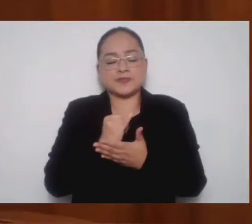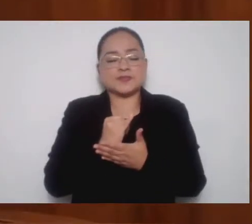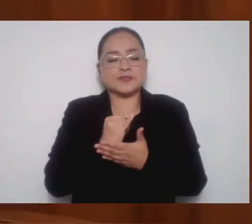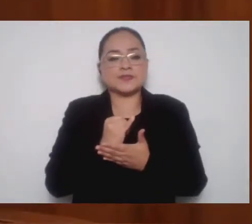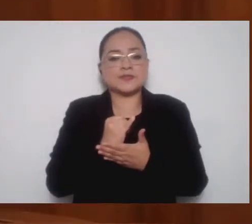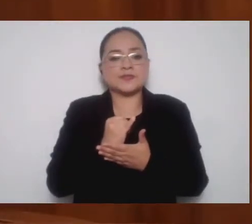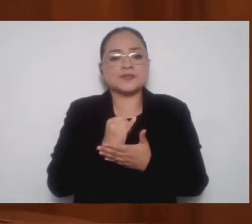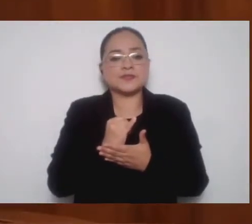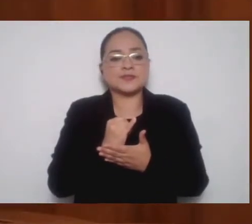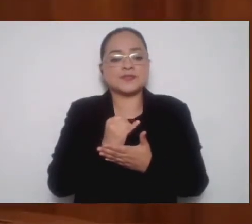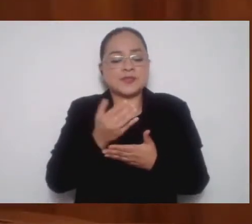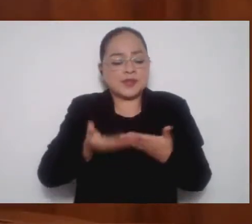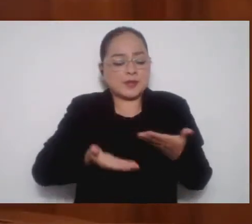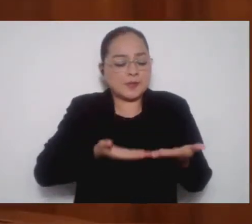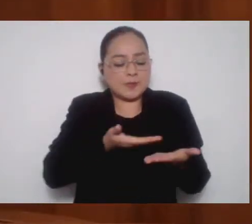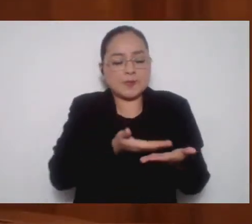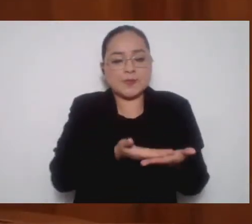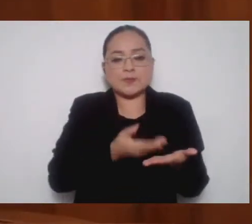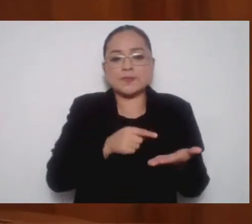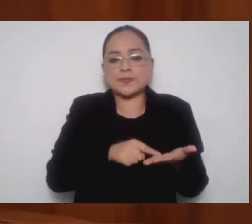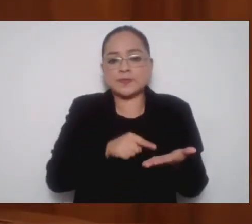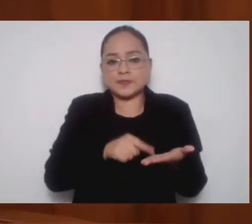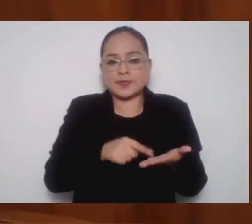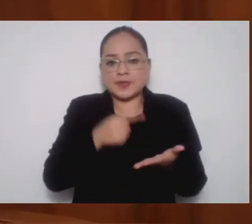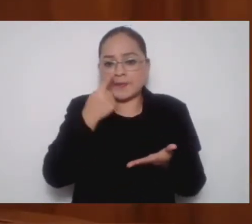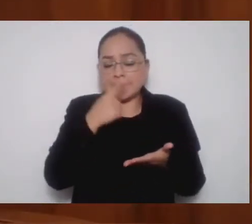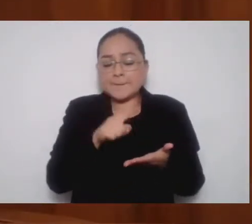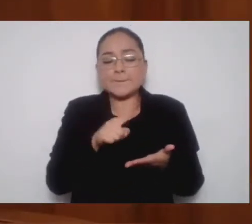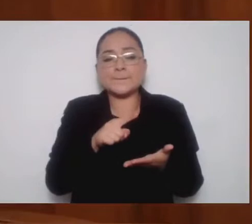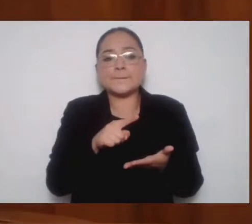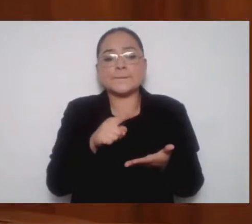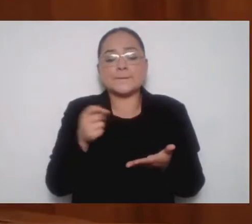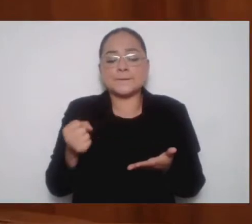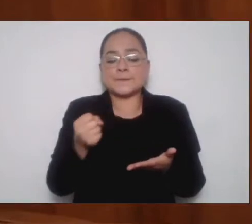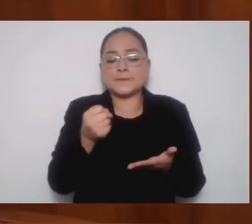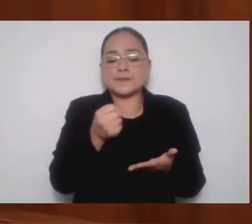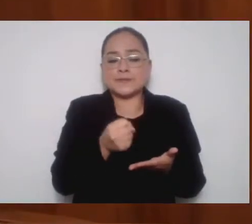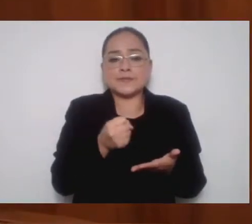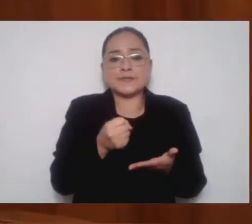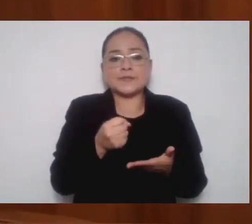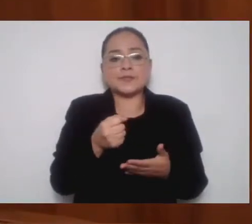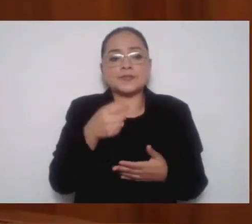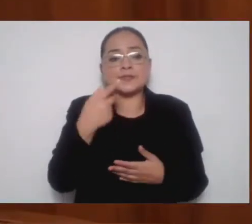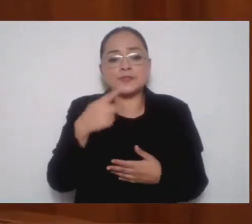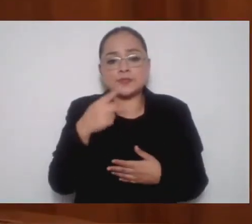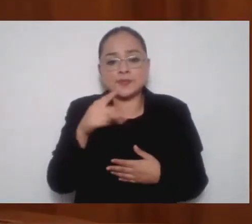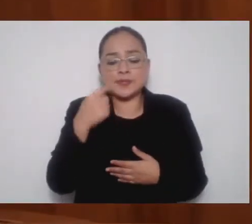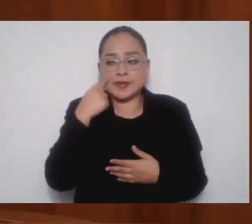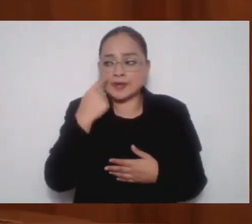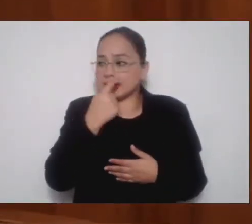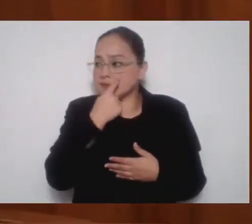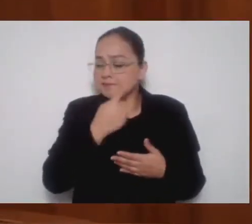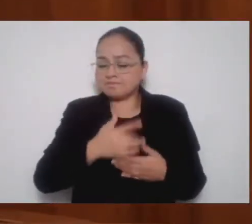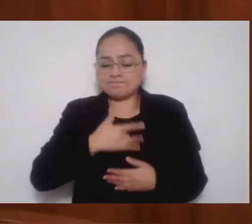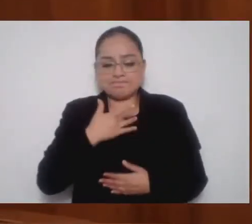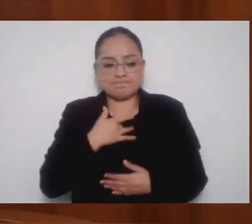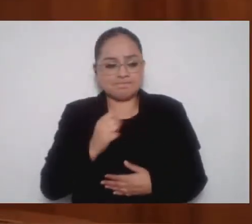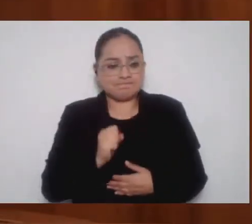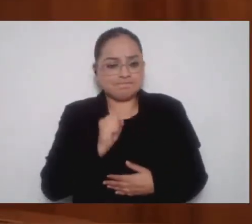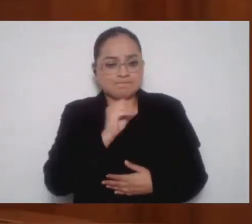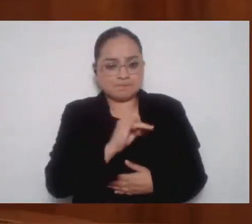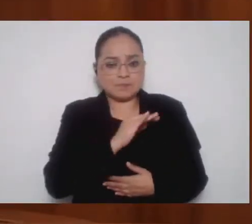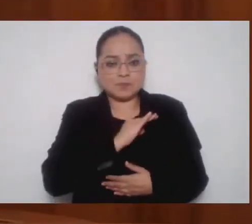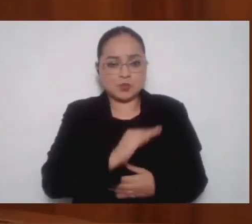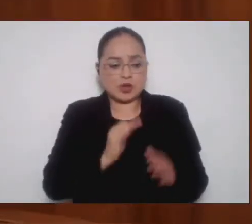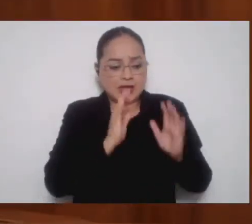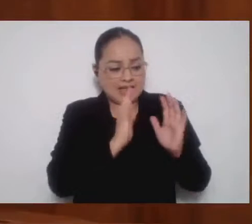soberanía popular la presente iniciativa de decreto para que, de estimar lo pertinente,